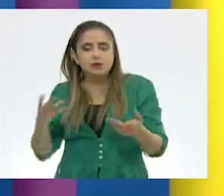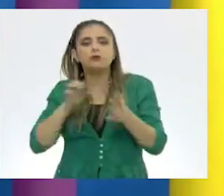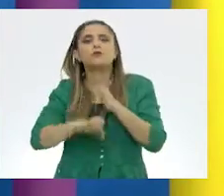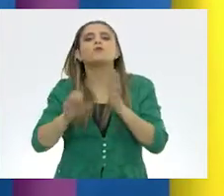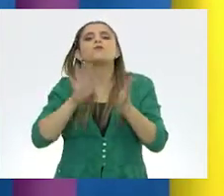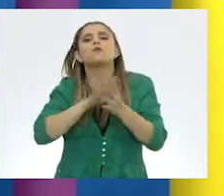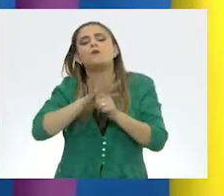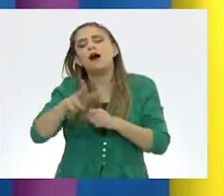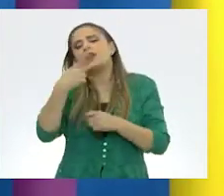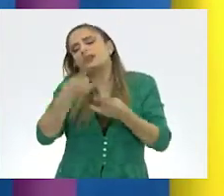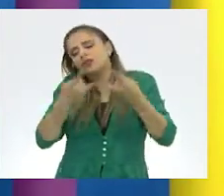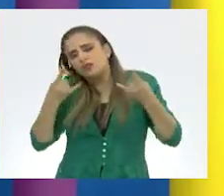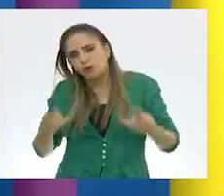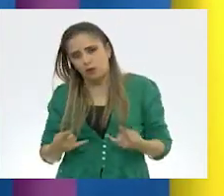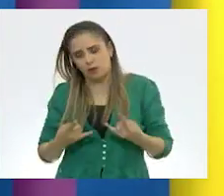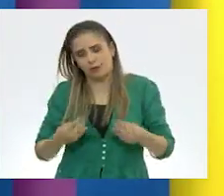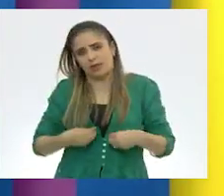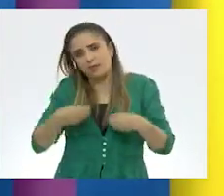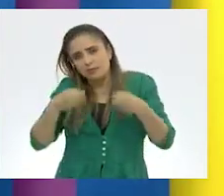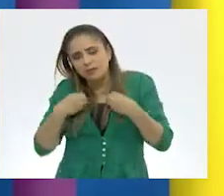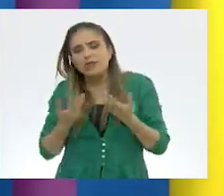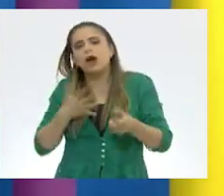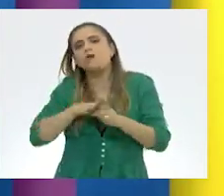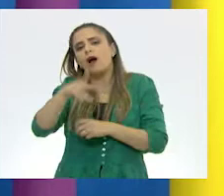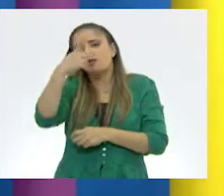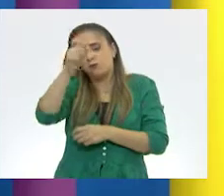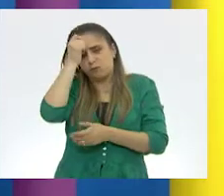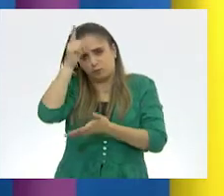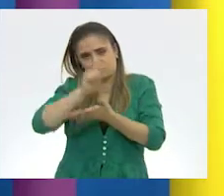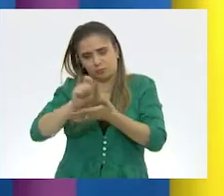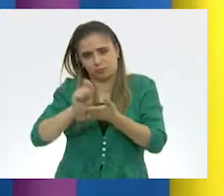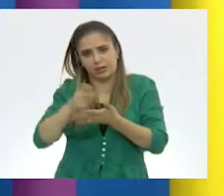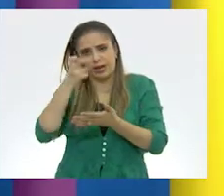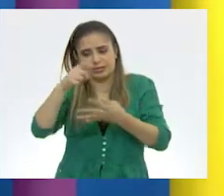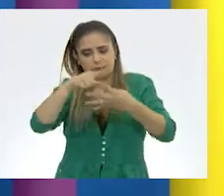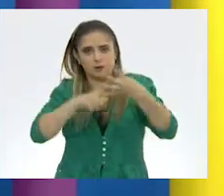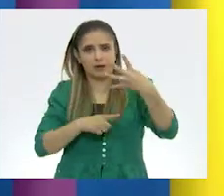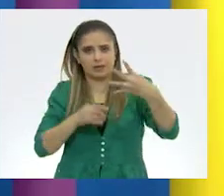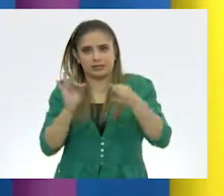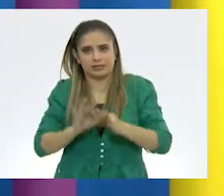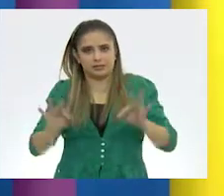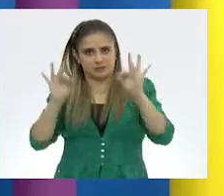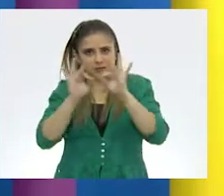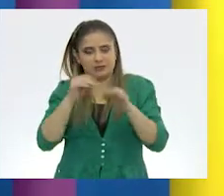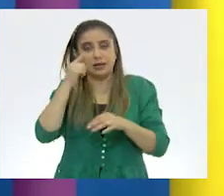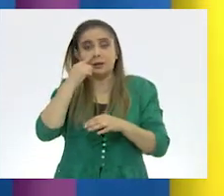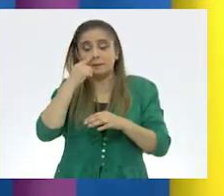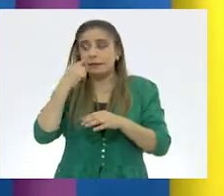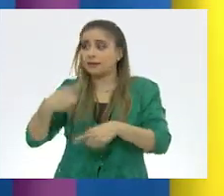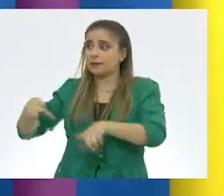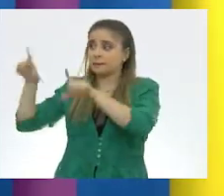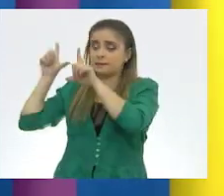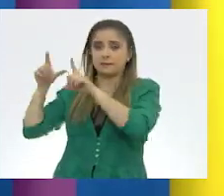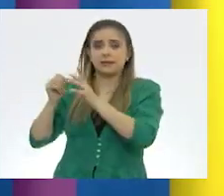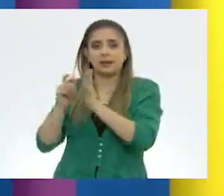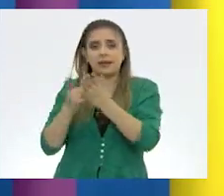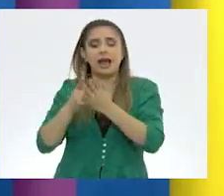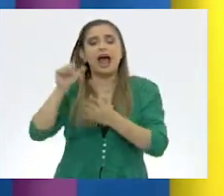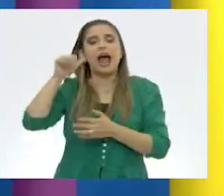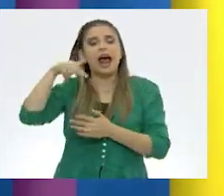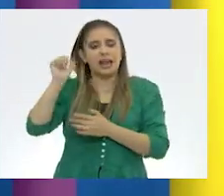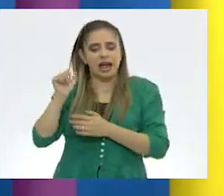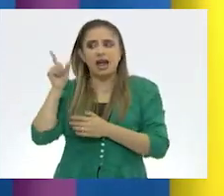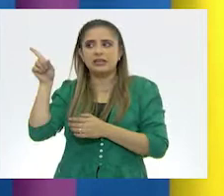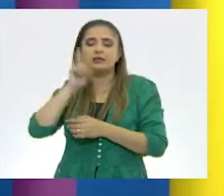de vida, etc. Pero antes de continuar, te invito a ver la siguiente cápsula con la escritora Ana Clavel, quien